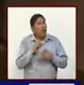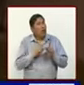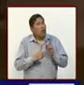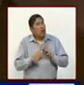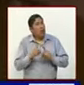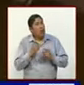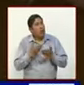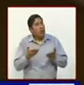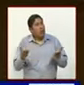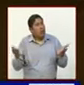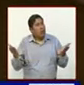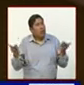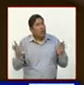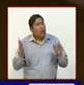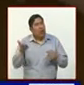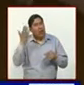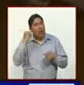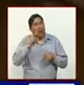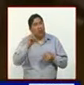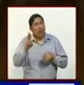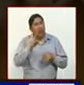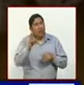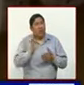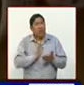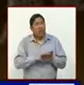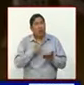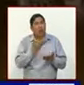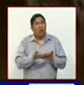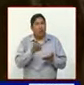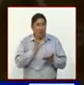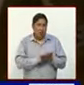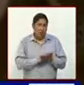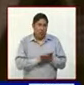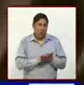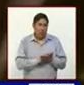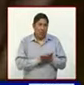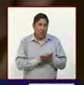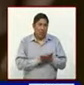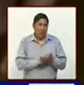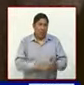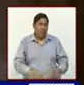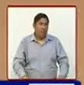algunos de sus productos que ella utilizaba para poder cocinar.